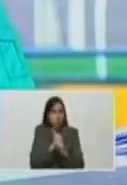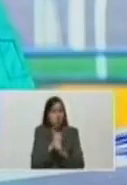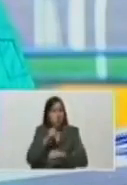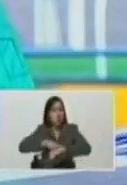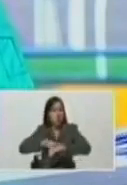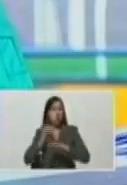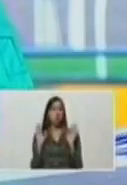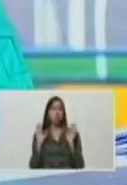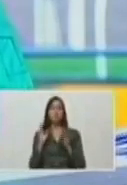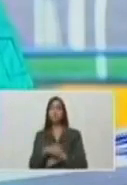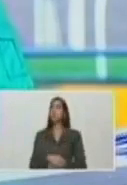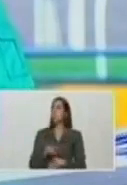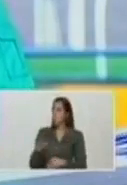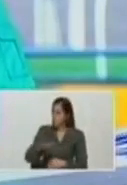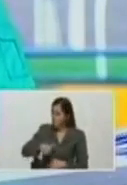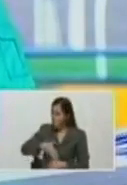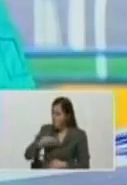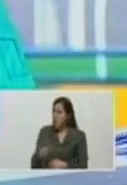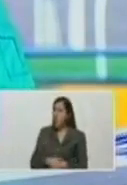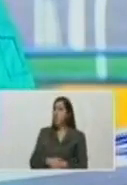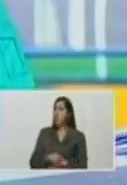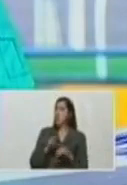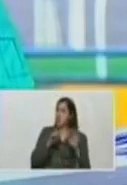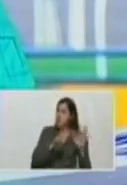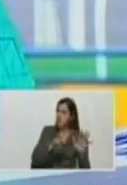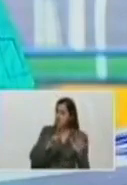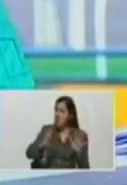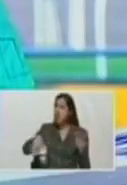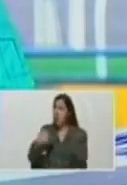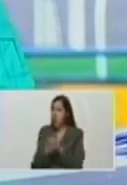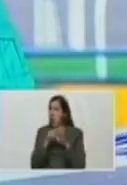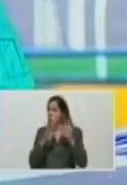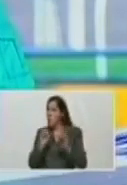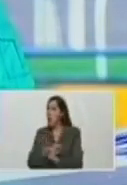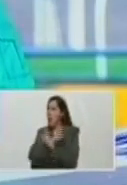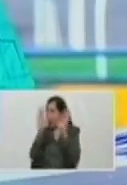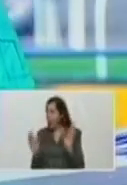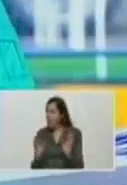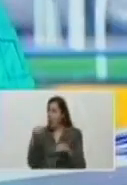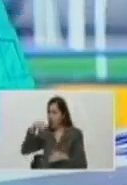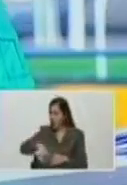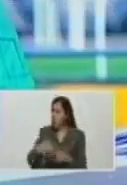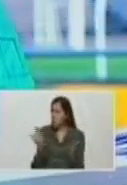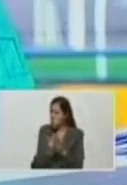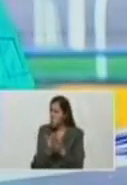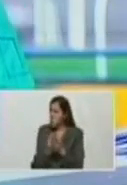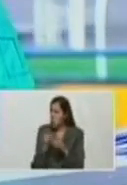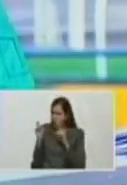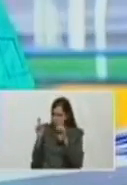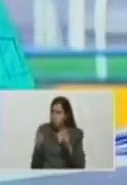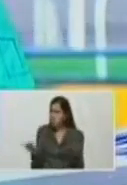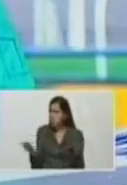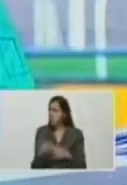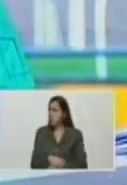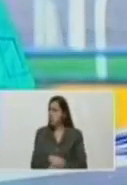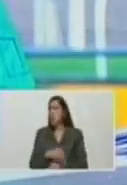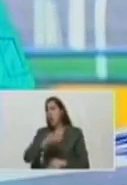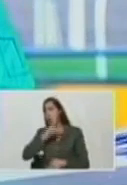dar de 7 a 9 clases en una escuela de Caracas. Así es. Y en la